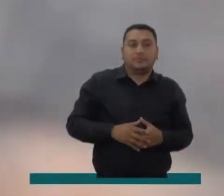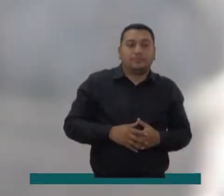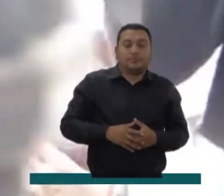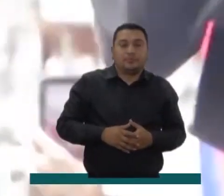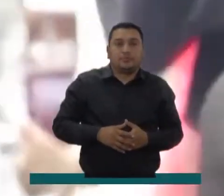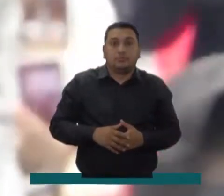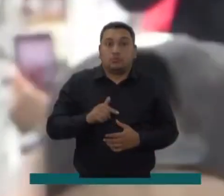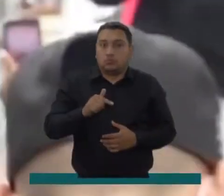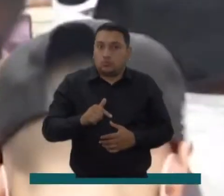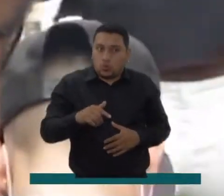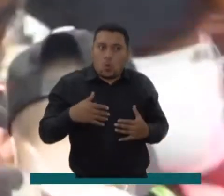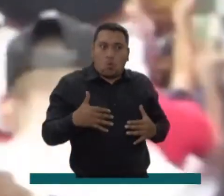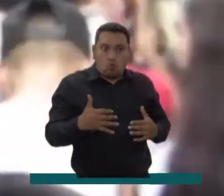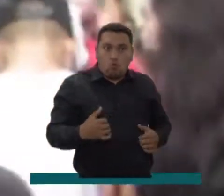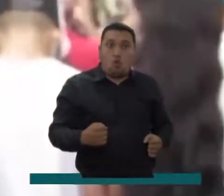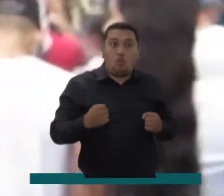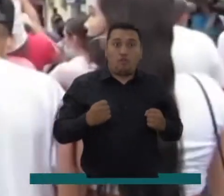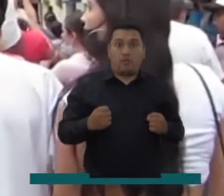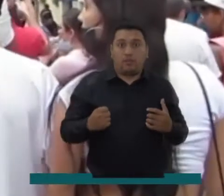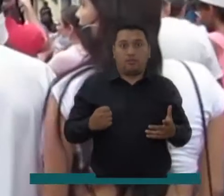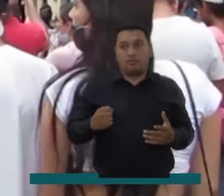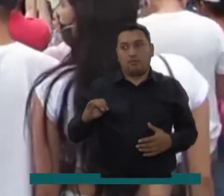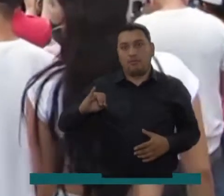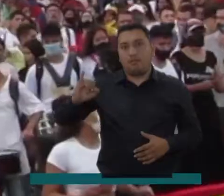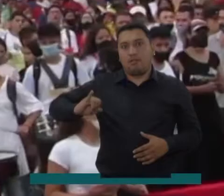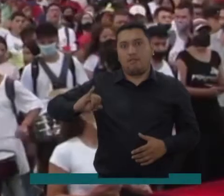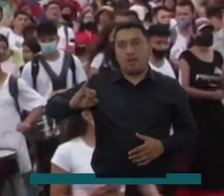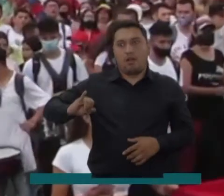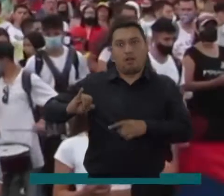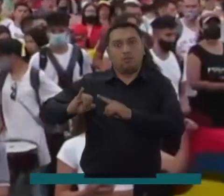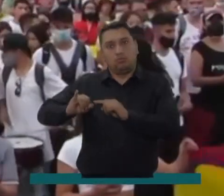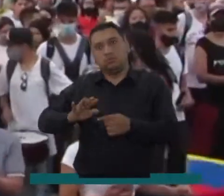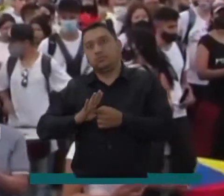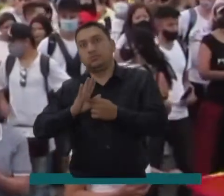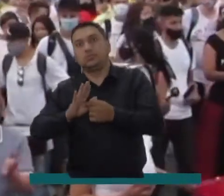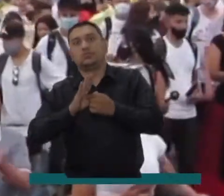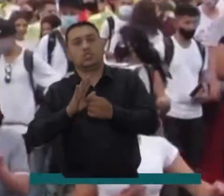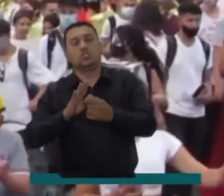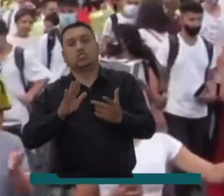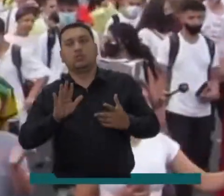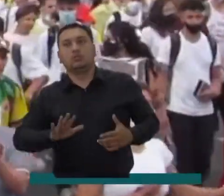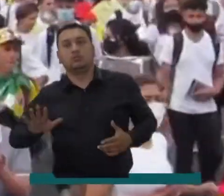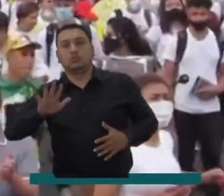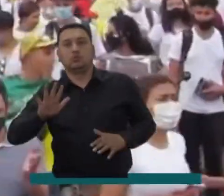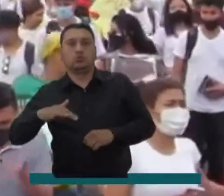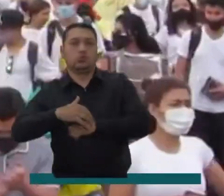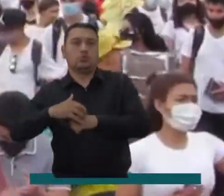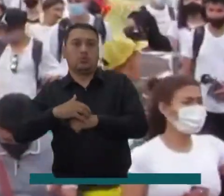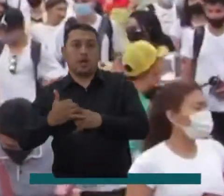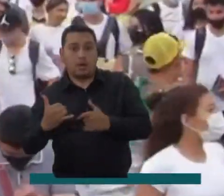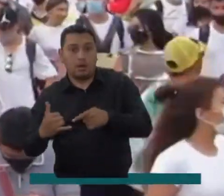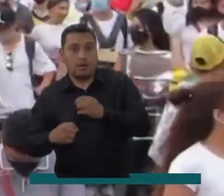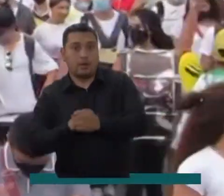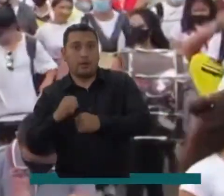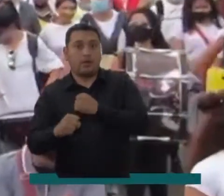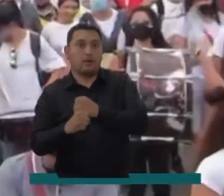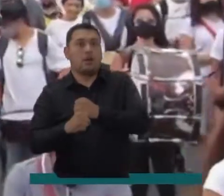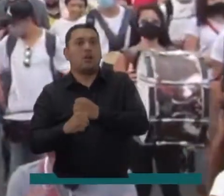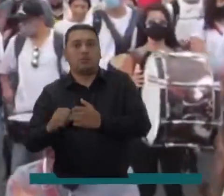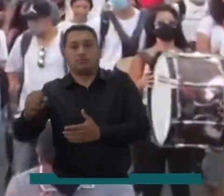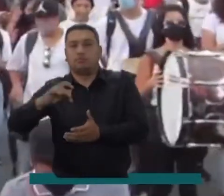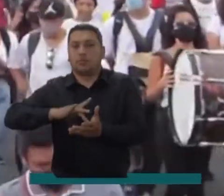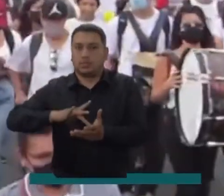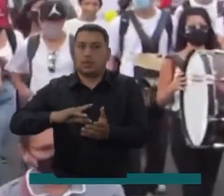en un fuerte componente de la cultura audiovisual en Ibagué, departamento del Tolima. Este año se celebrará de manera presencial